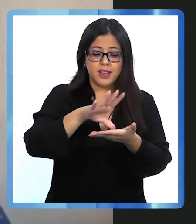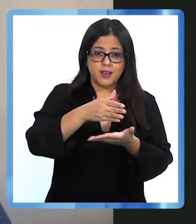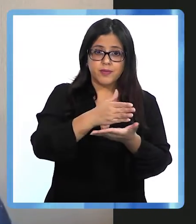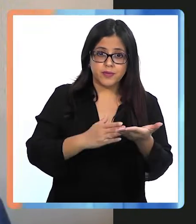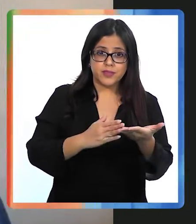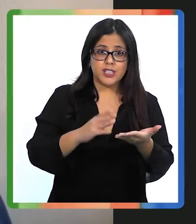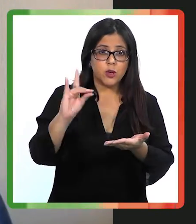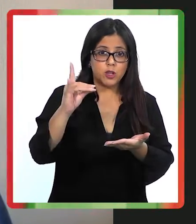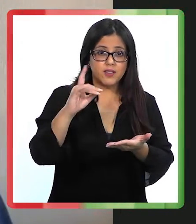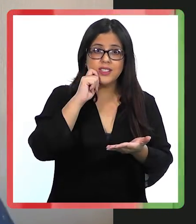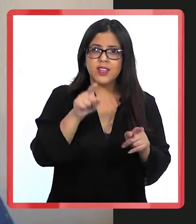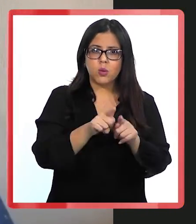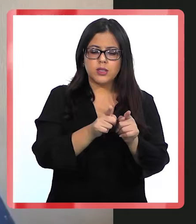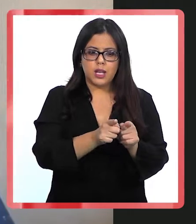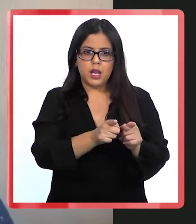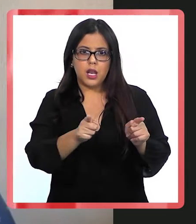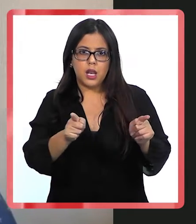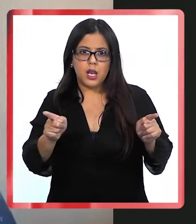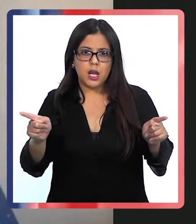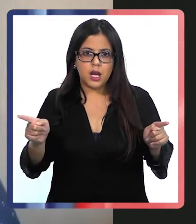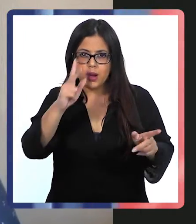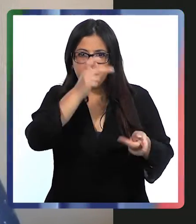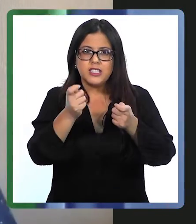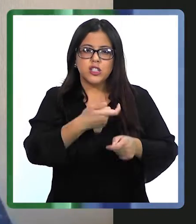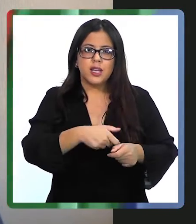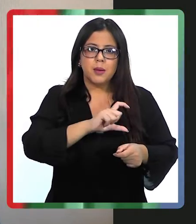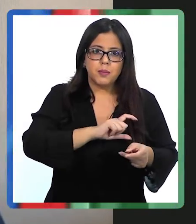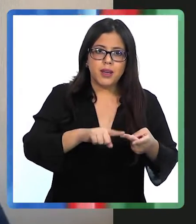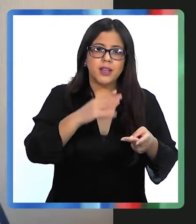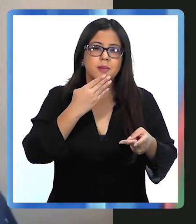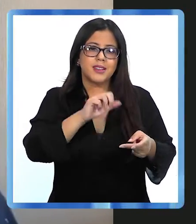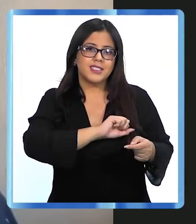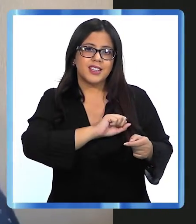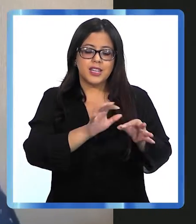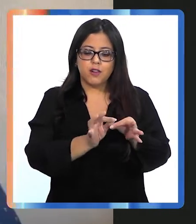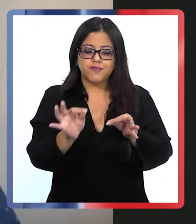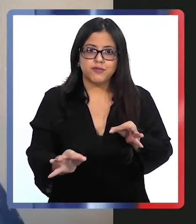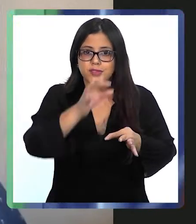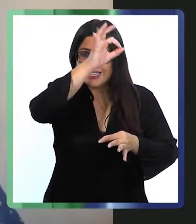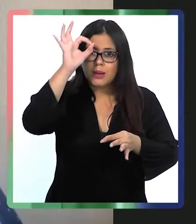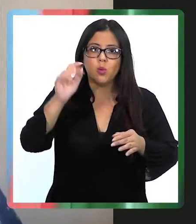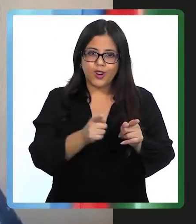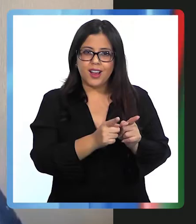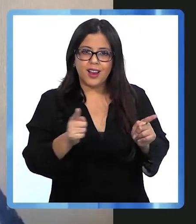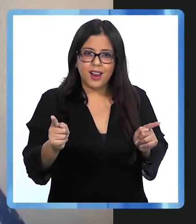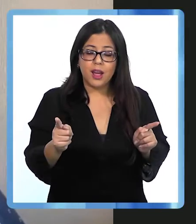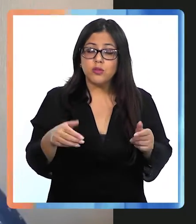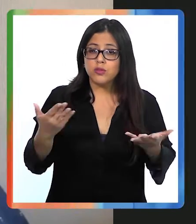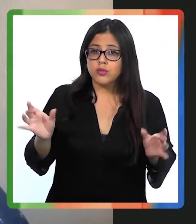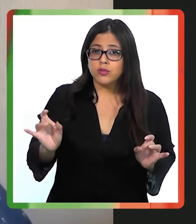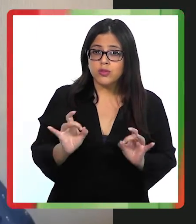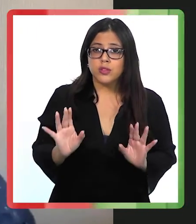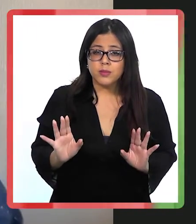extensa, equivale prácticamente a todo el largo de España, equivale a la distancia que hay entre Santiago y Temuco, de modo tal que pensar que